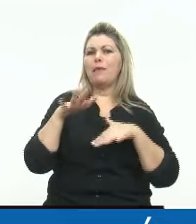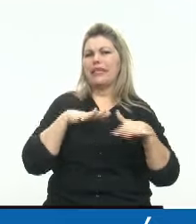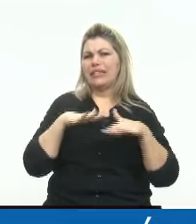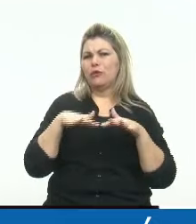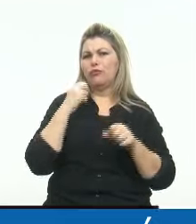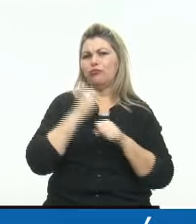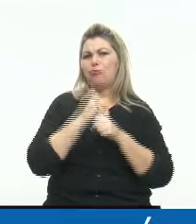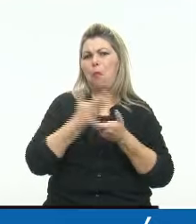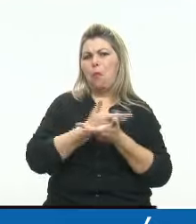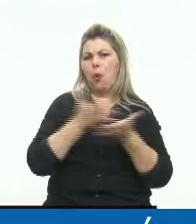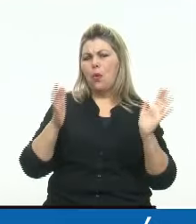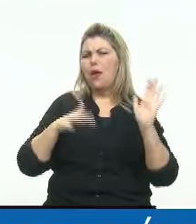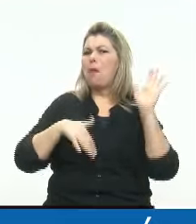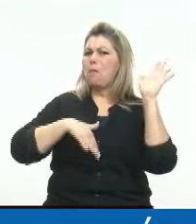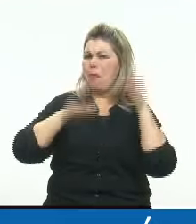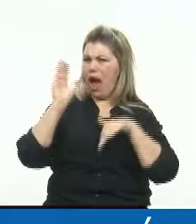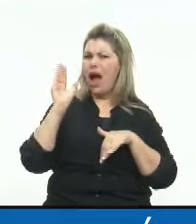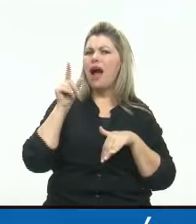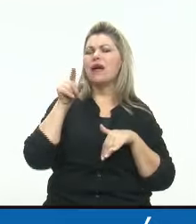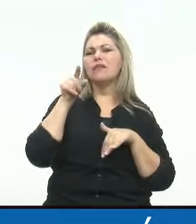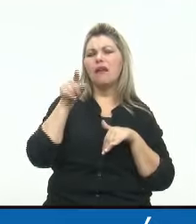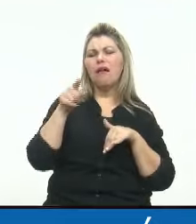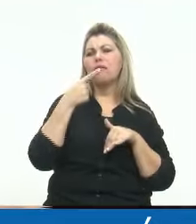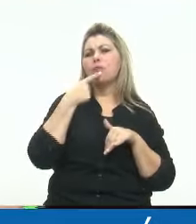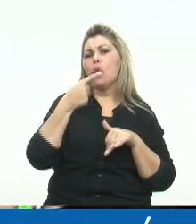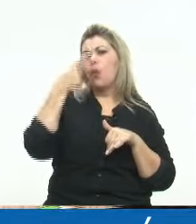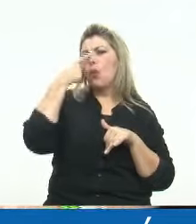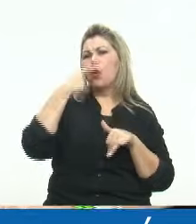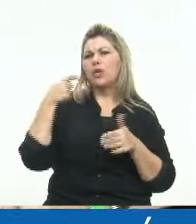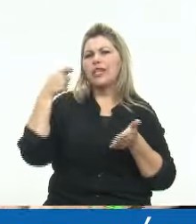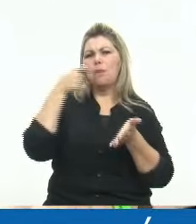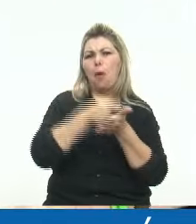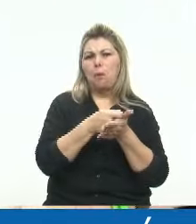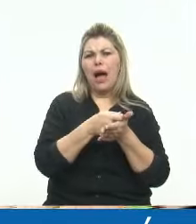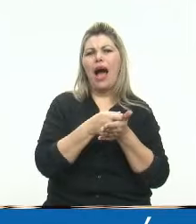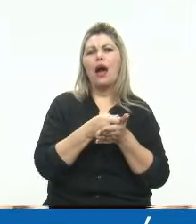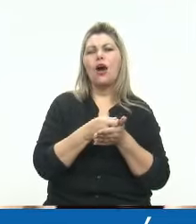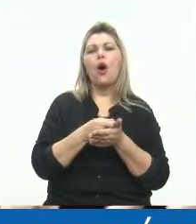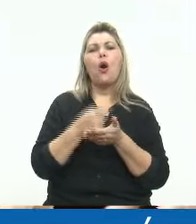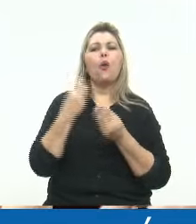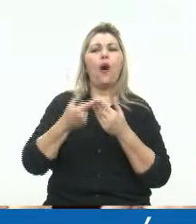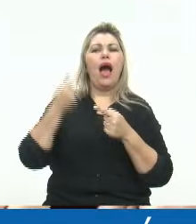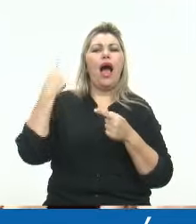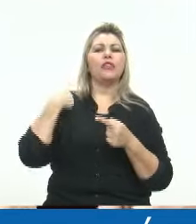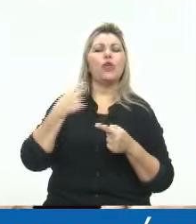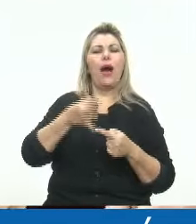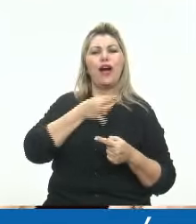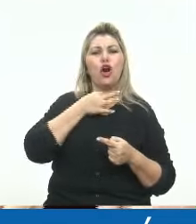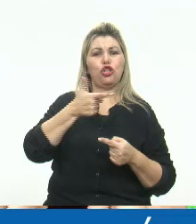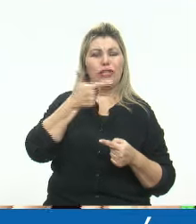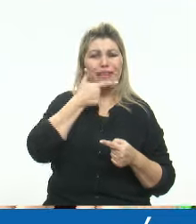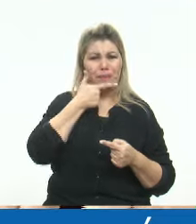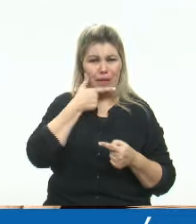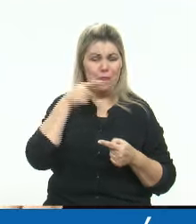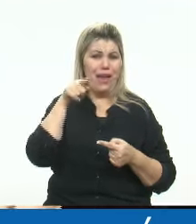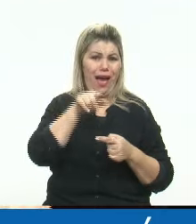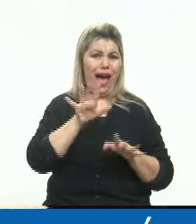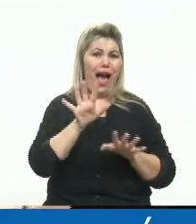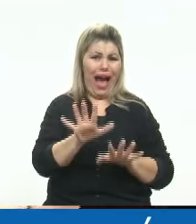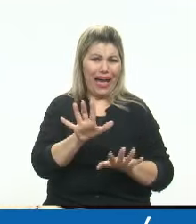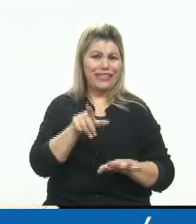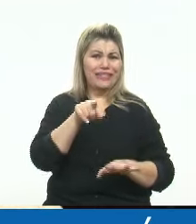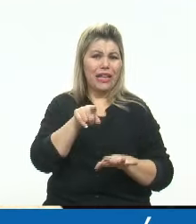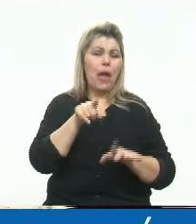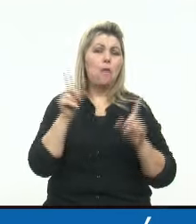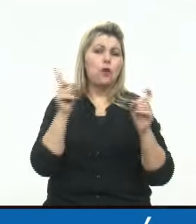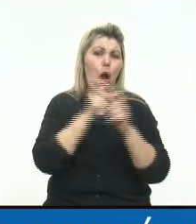más de un caso hemos escuchado que los últimos pagos de esas obras se hicieron en los meses de agosto y septiembre. Esto es parte del problema que